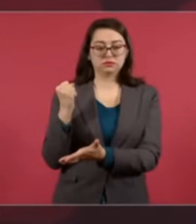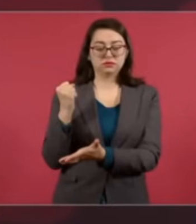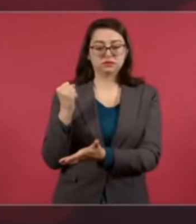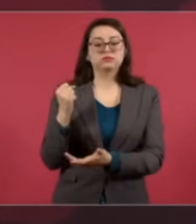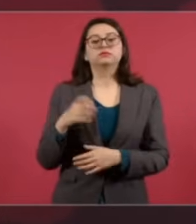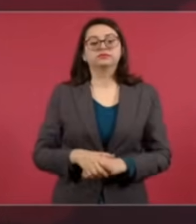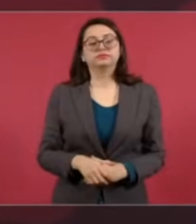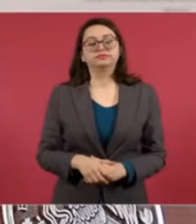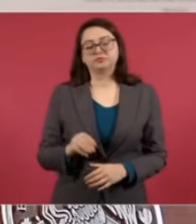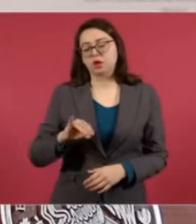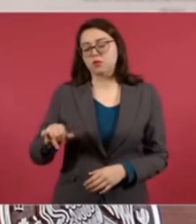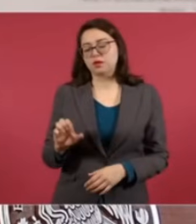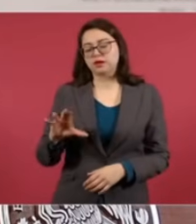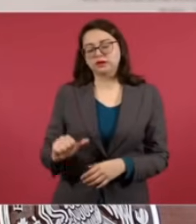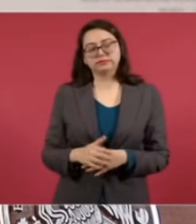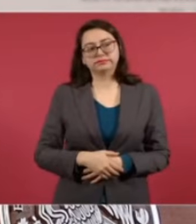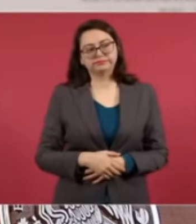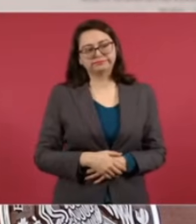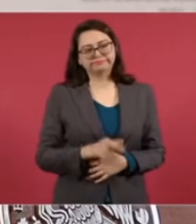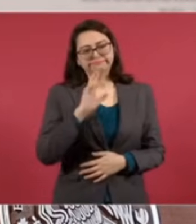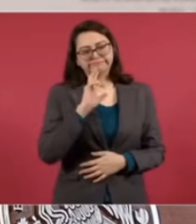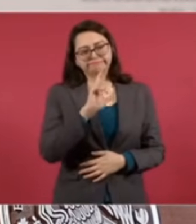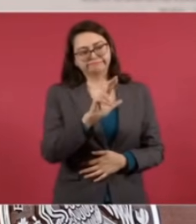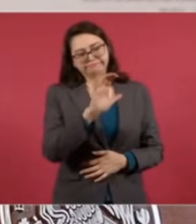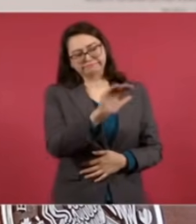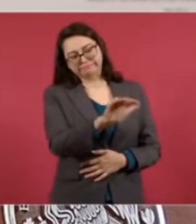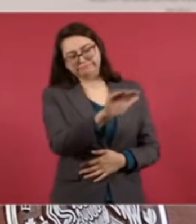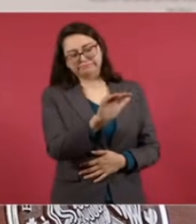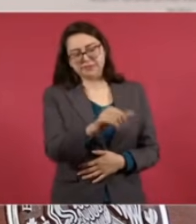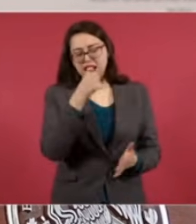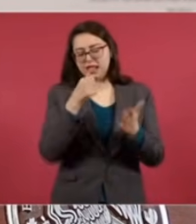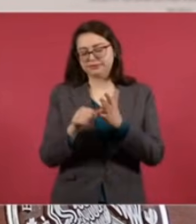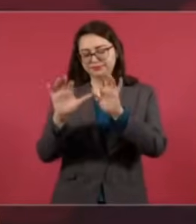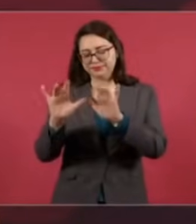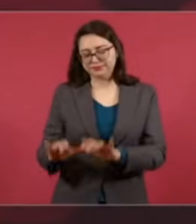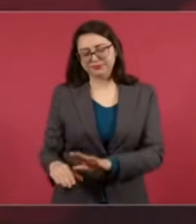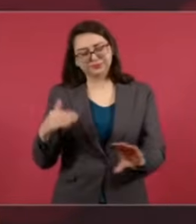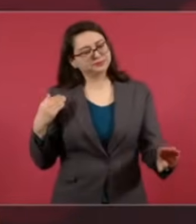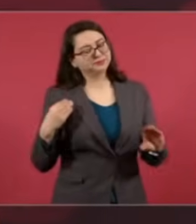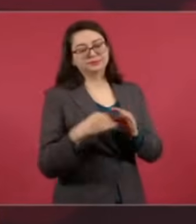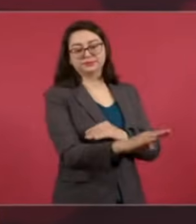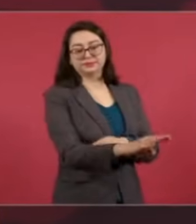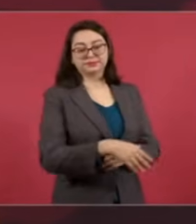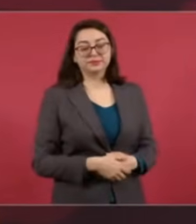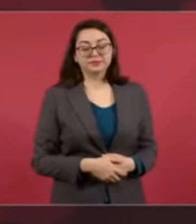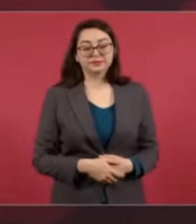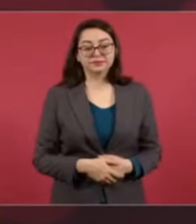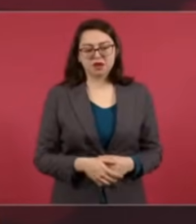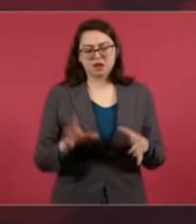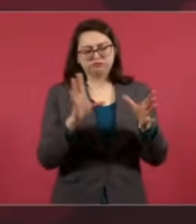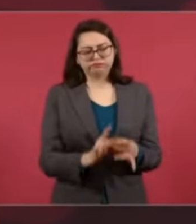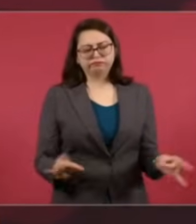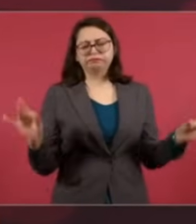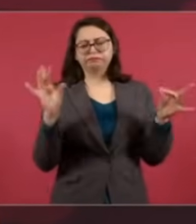Y Mújica le contesta con una carta y le da toda